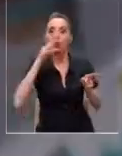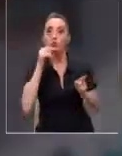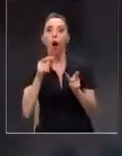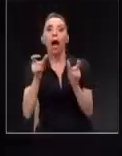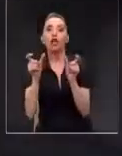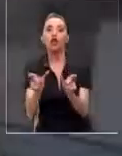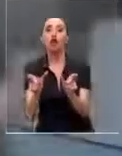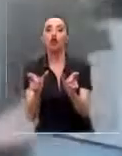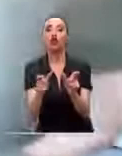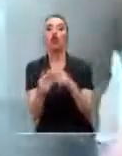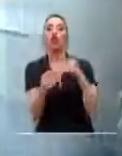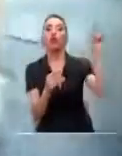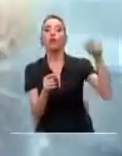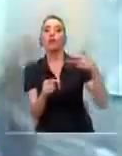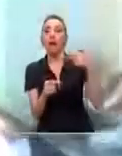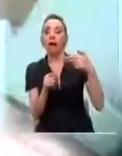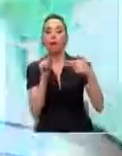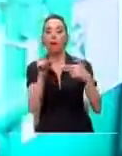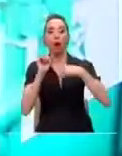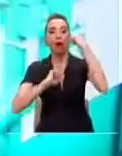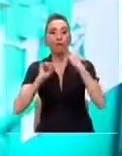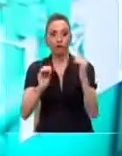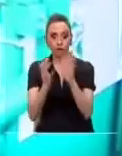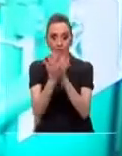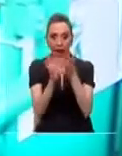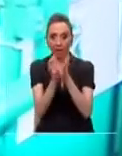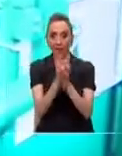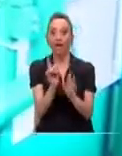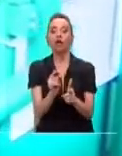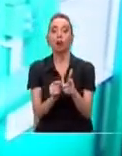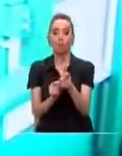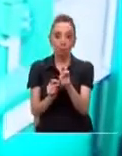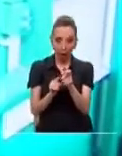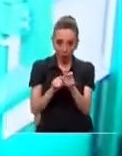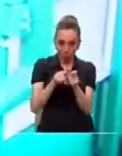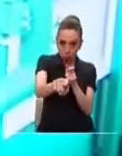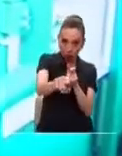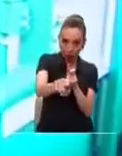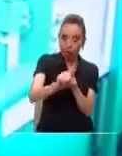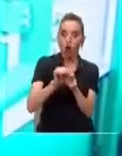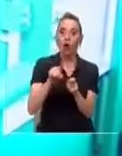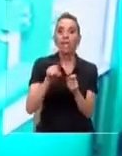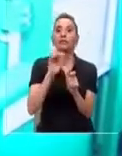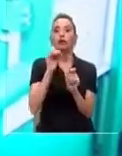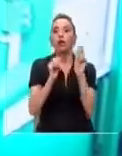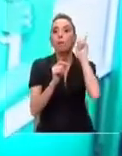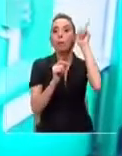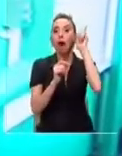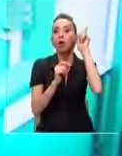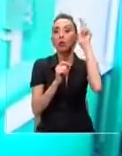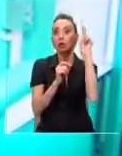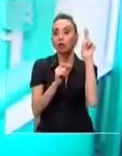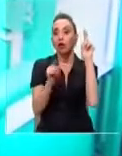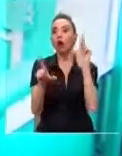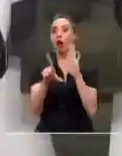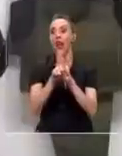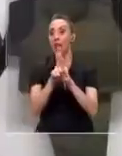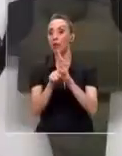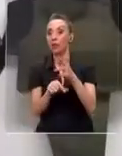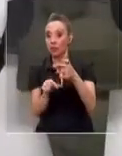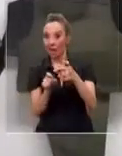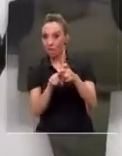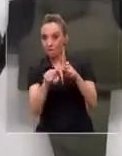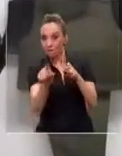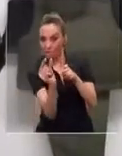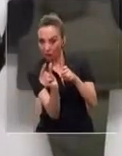hecha para tener un disparo controlado como son las armas a fuego que se encuentran bajo la ley de control de armas.